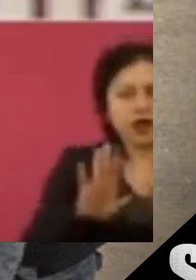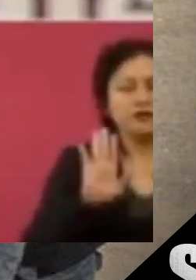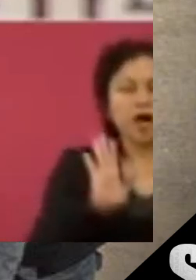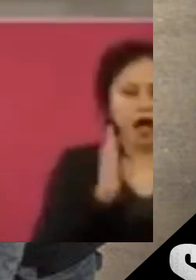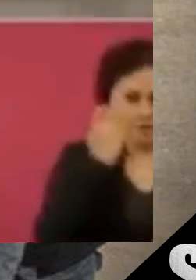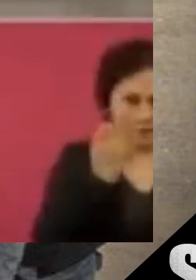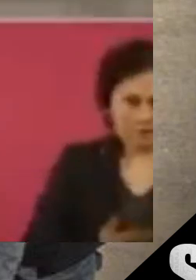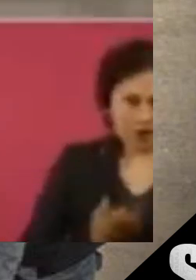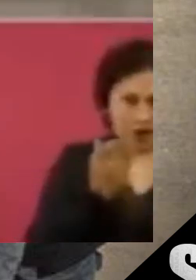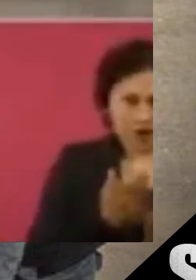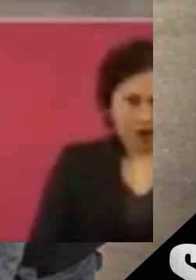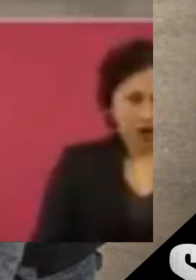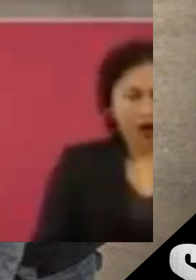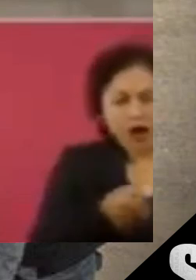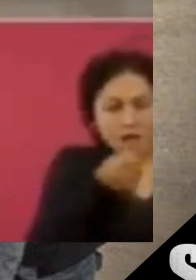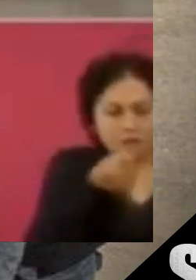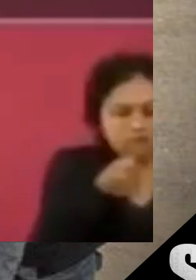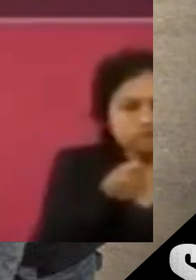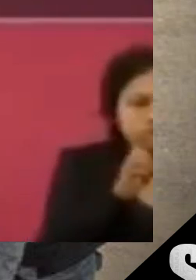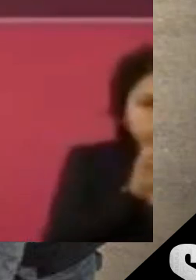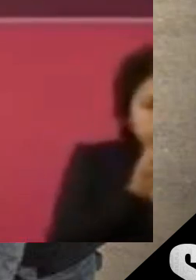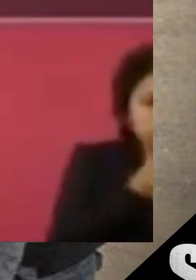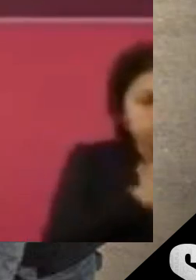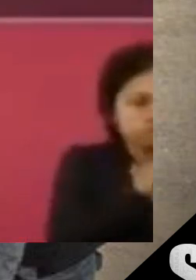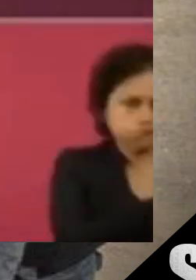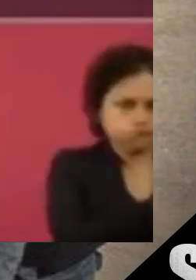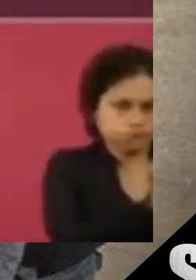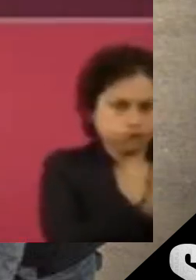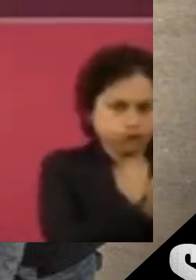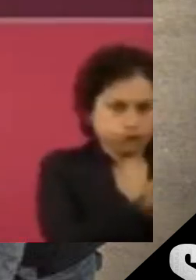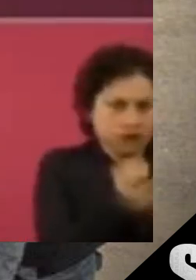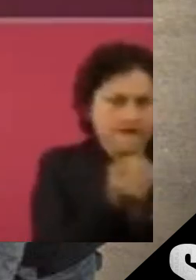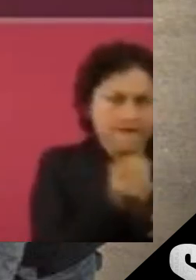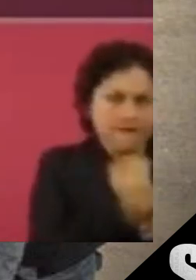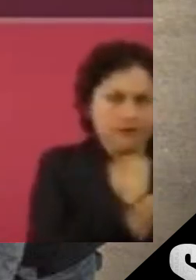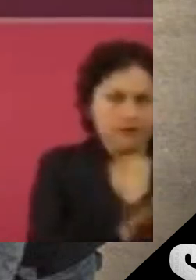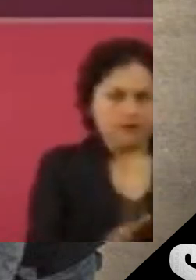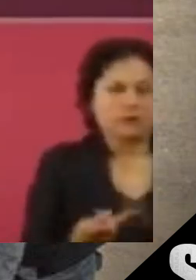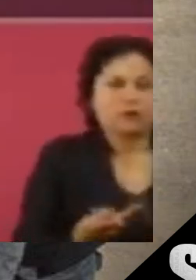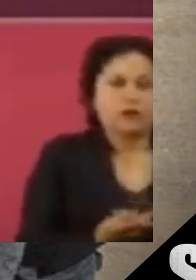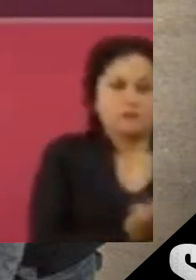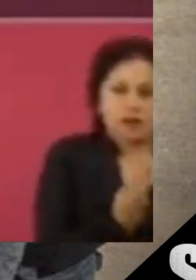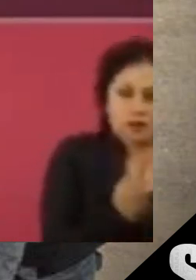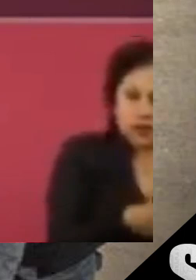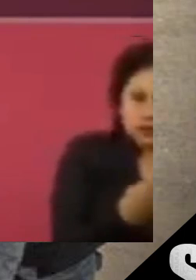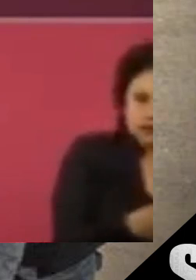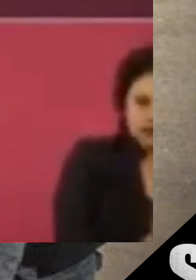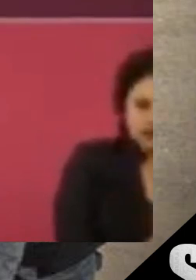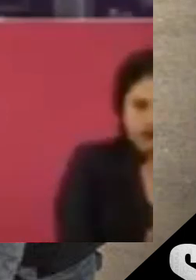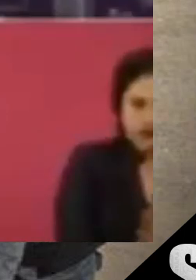que nos puedan ayudar a poder identificar a las personas que hicieron este